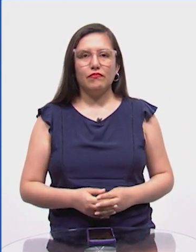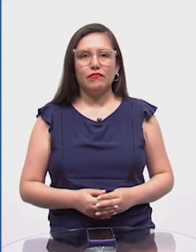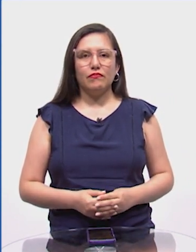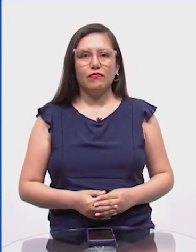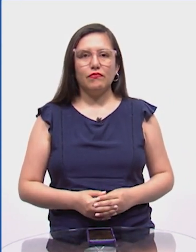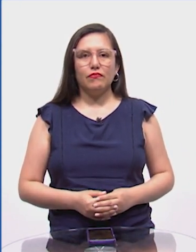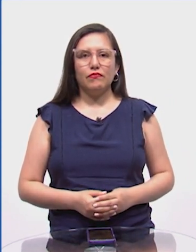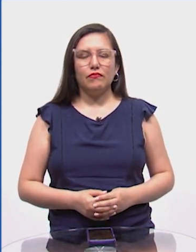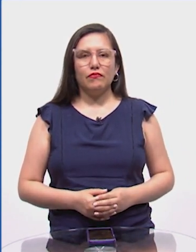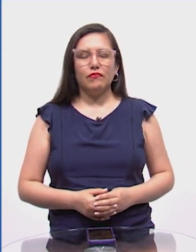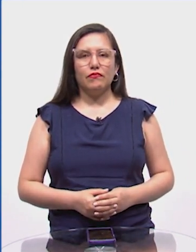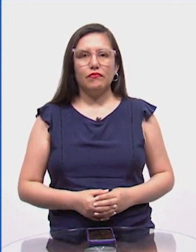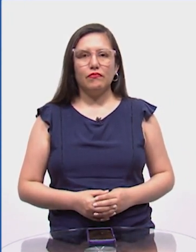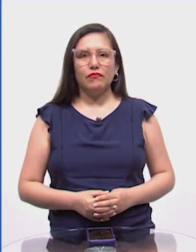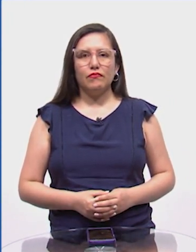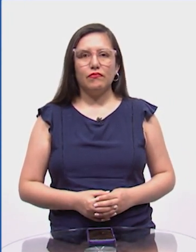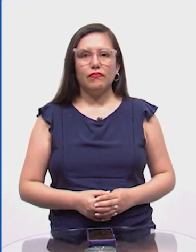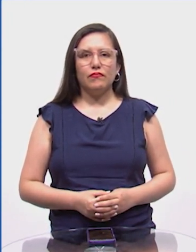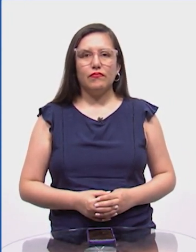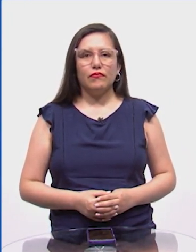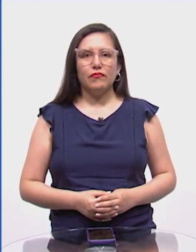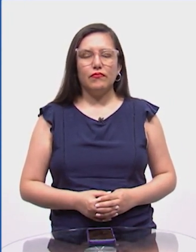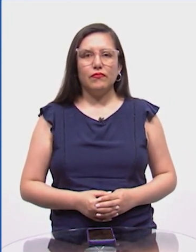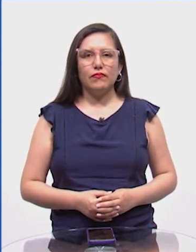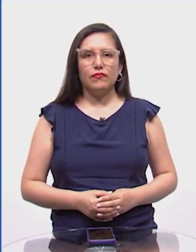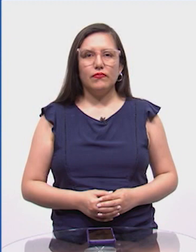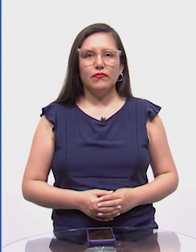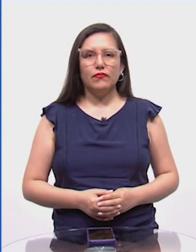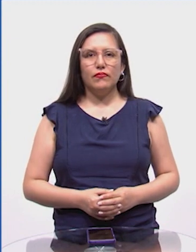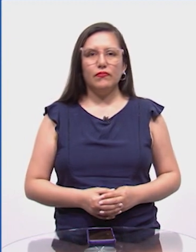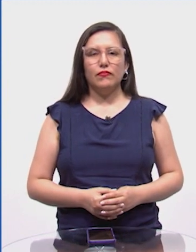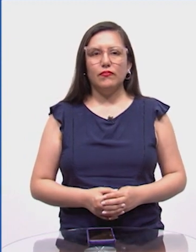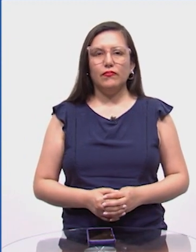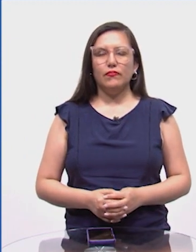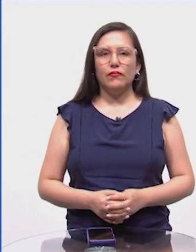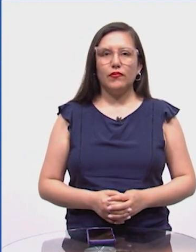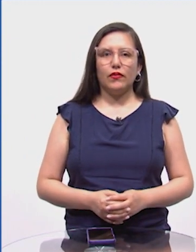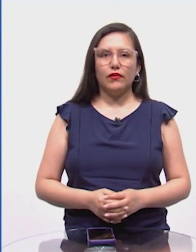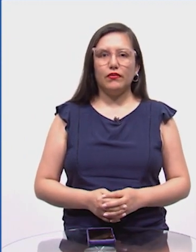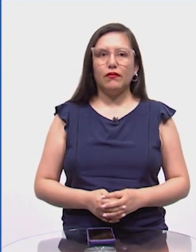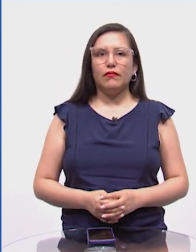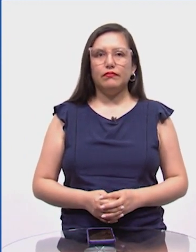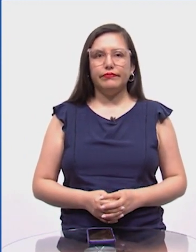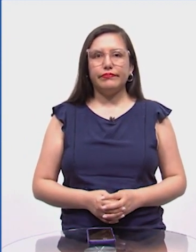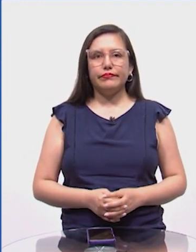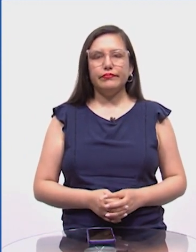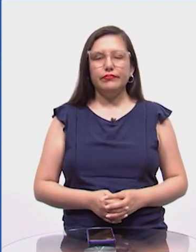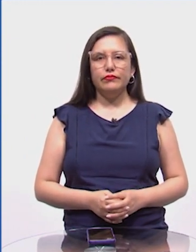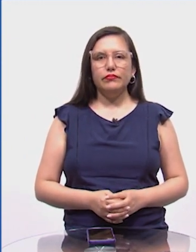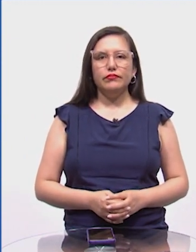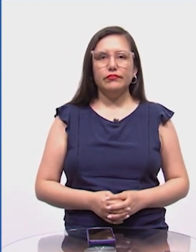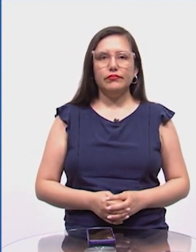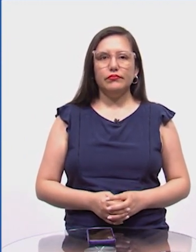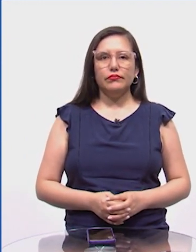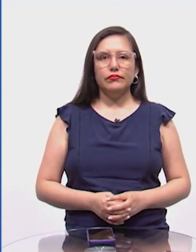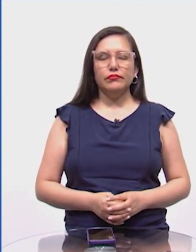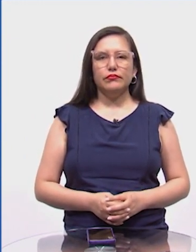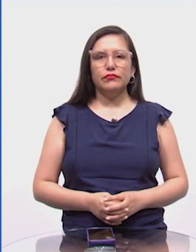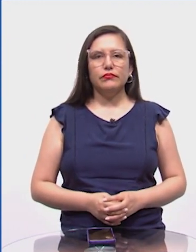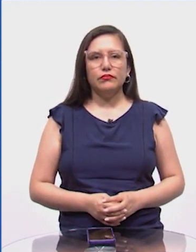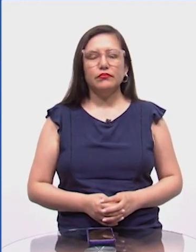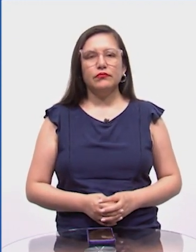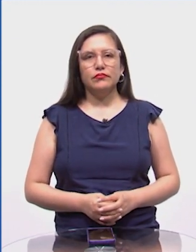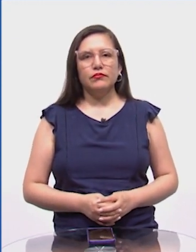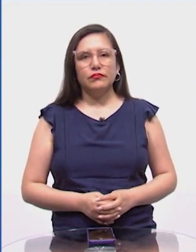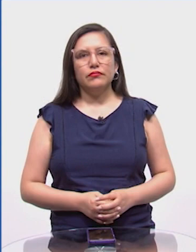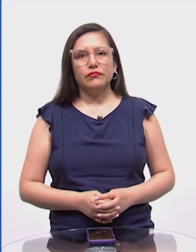vestido. Entonces, eso genera una caída en la demanda fuerte, como preguntabas, en